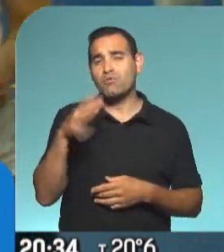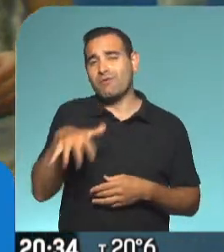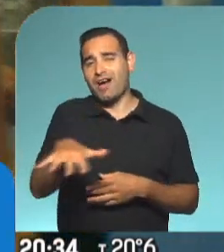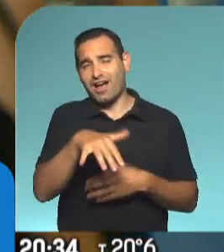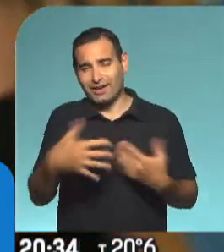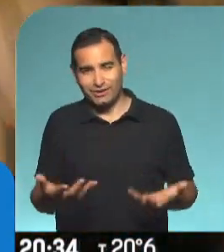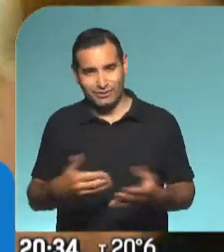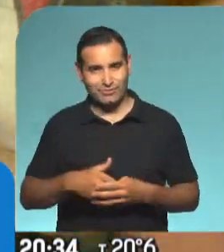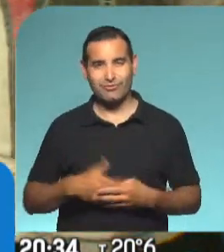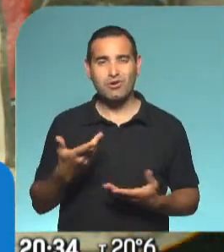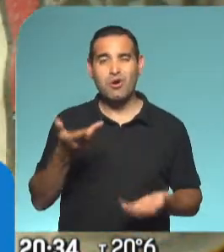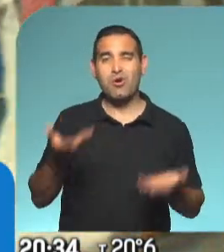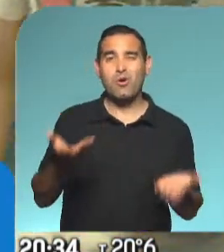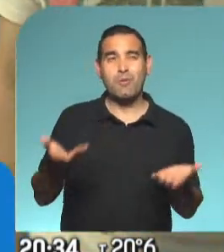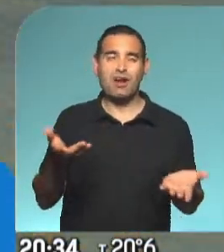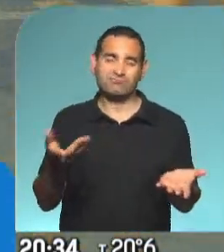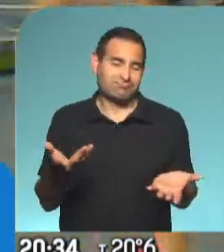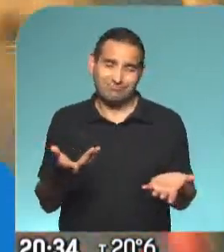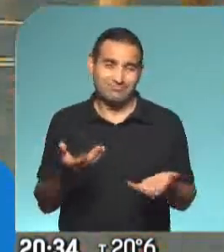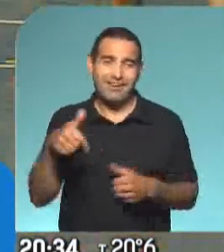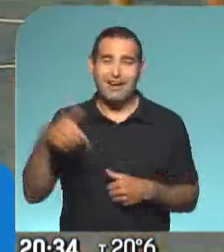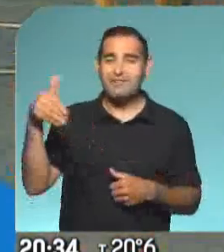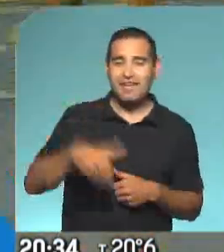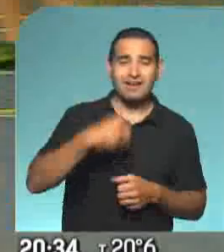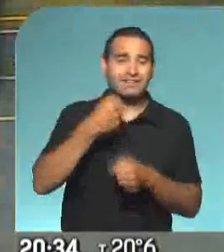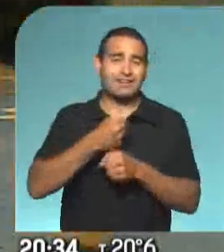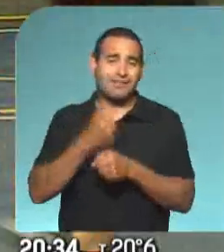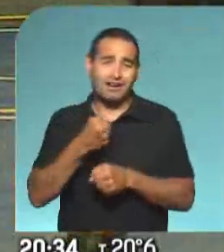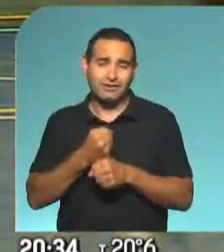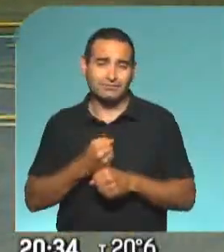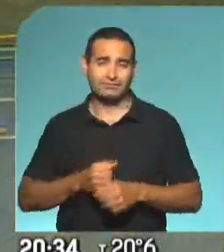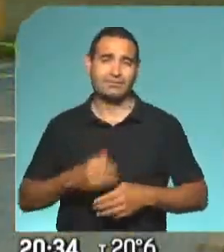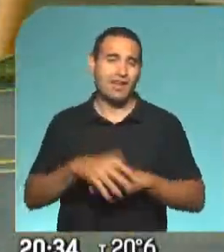no se puede comparar con otra cosa. Es venir a trabajar y amistad.